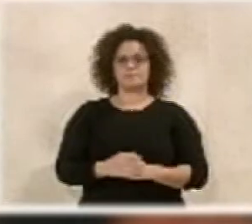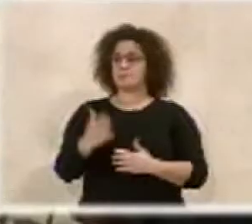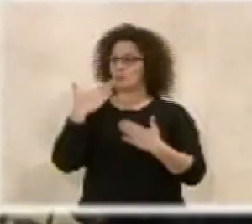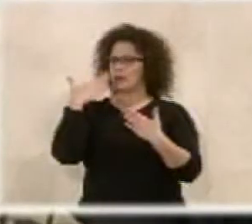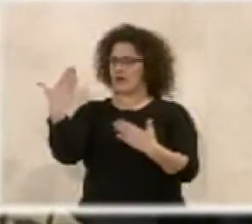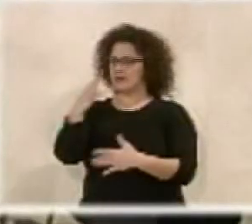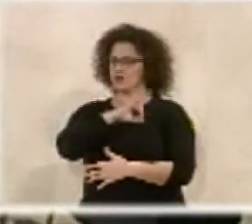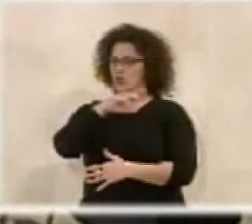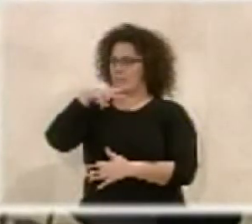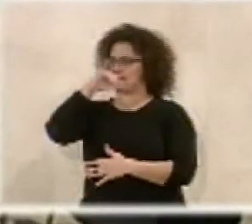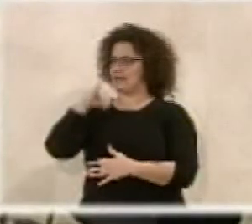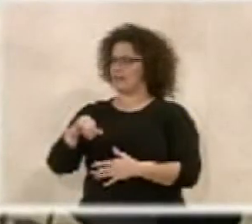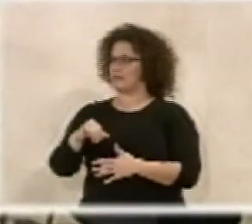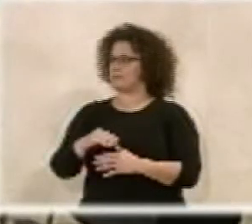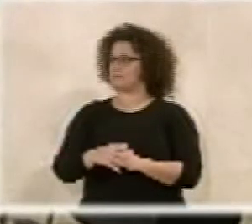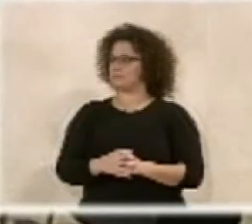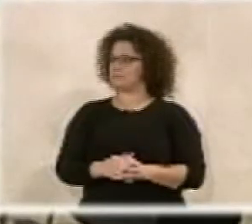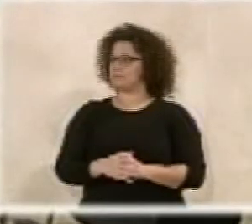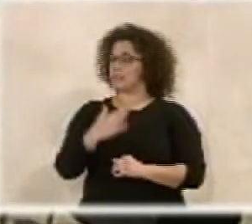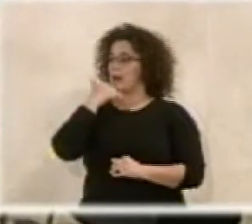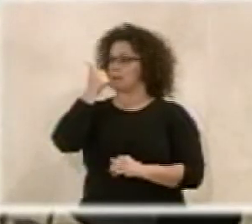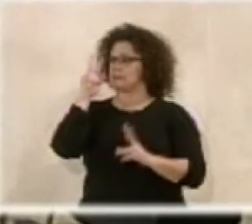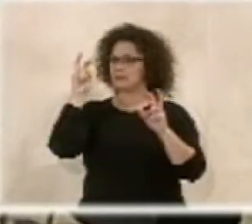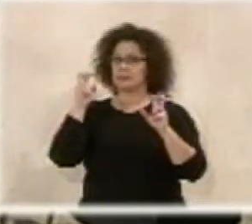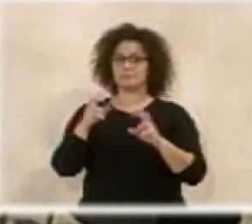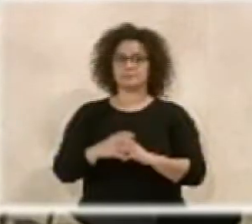Muchas gracias, señora Martínez Labella. ¿Alguna cuestión más?